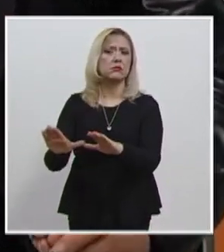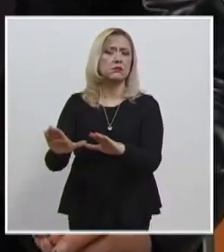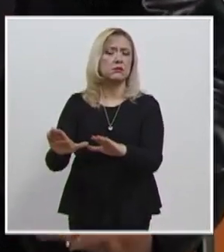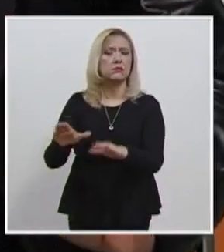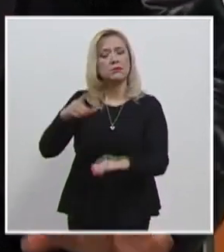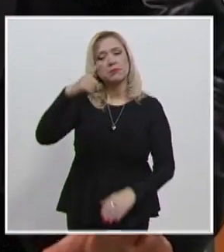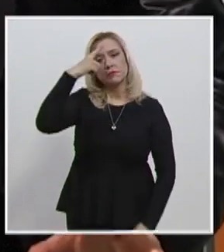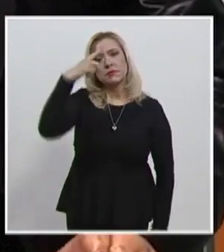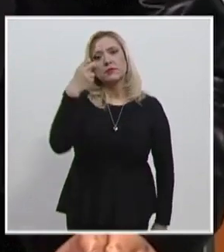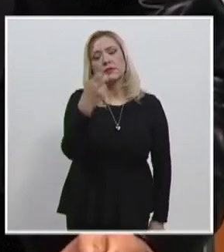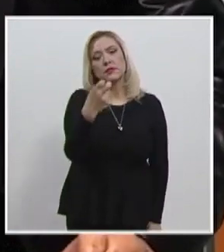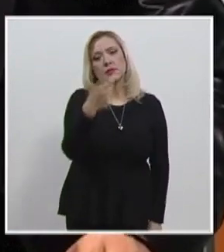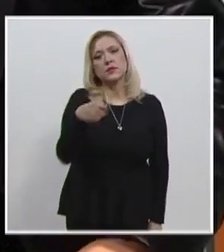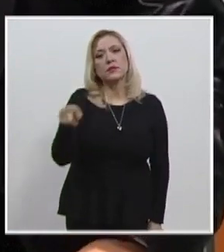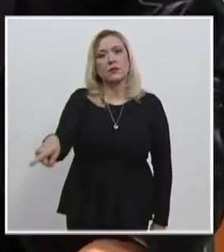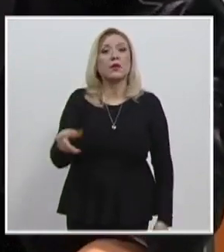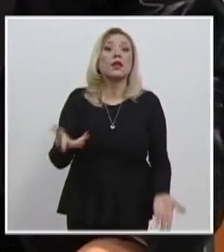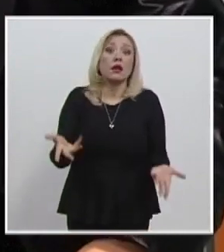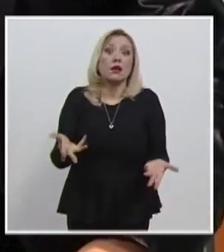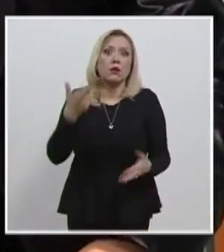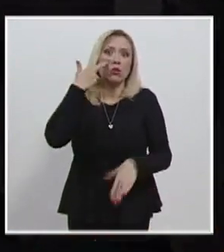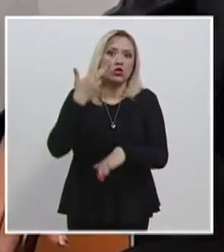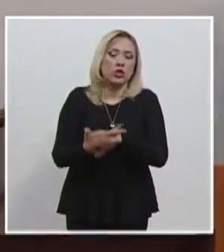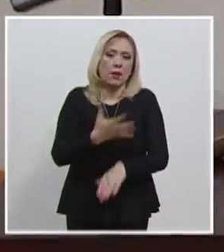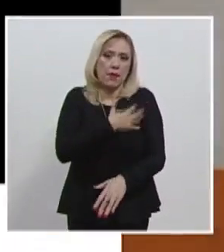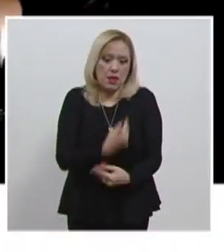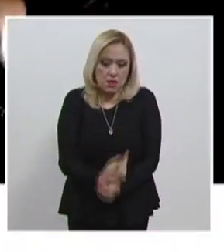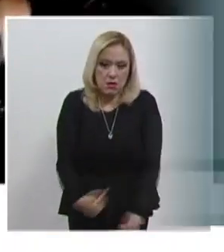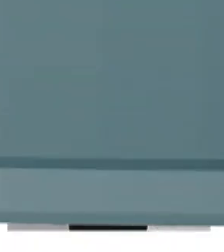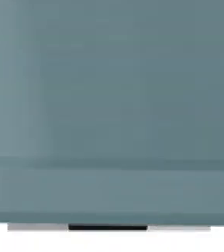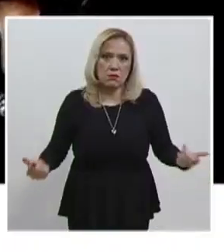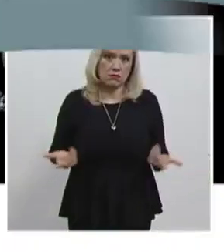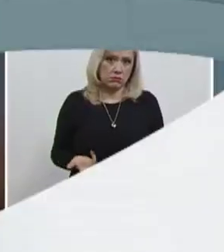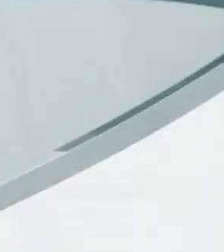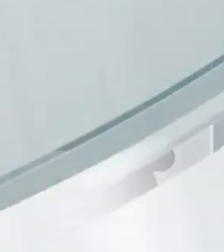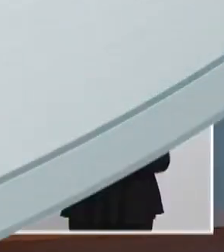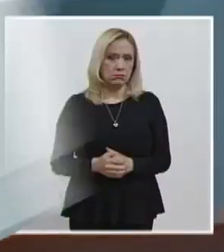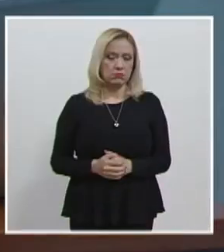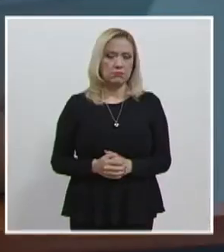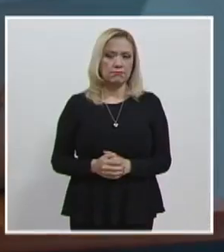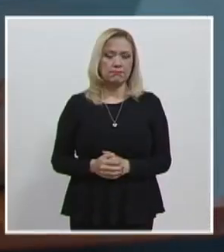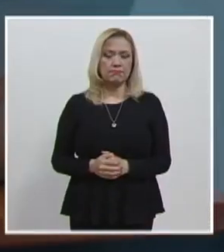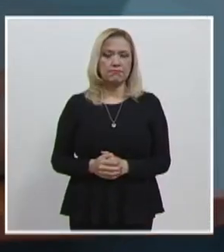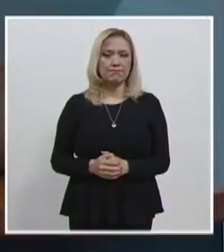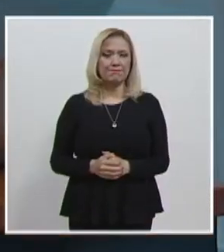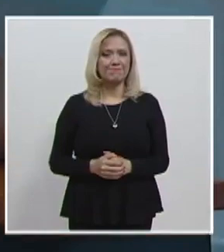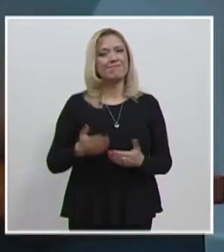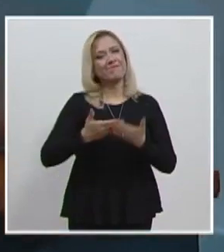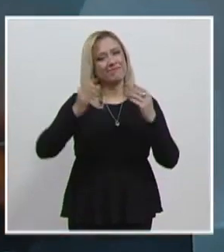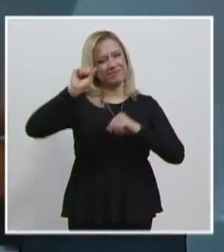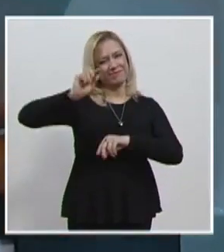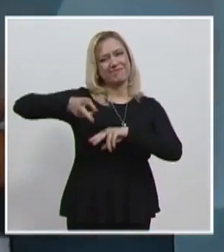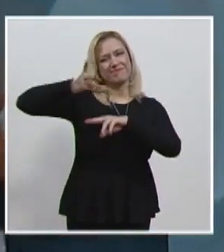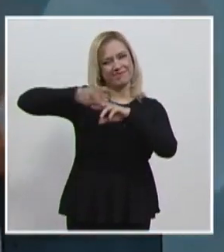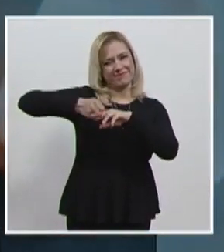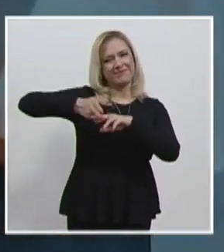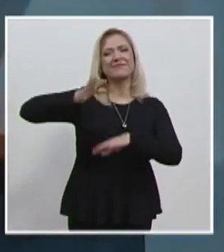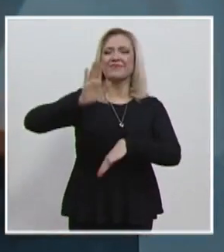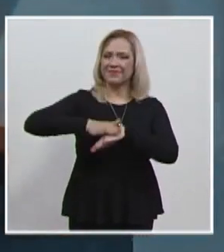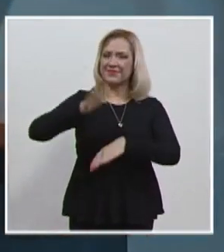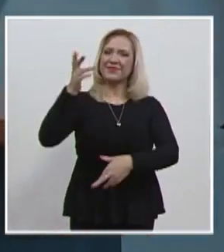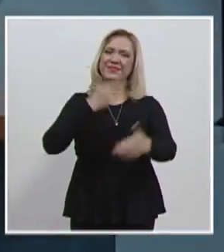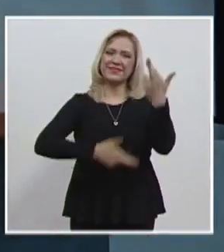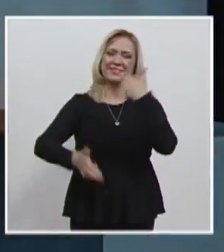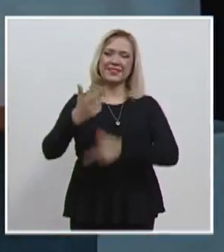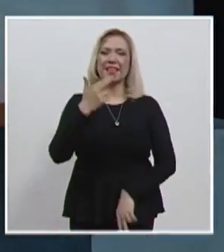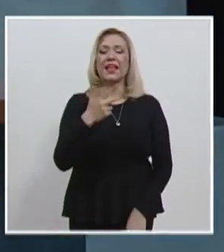ser la cabeza de familia en ese sentido Vámonos rápidamente a unos mensajes Ya